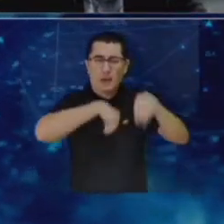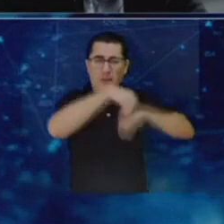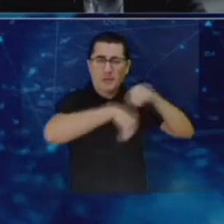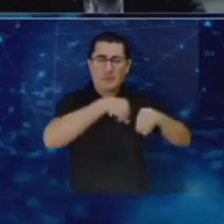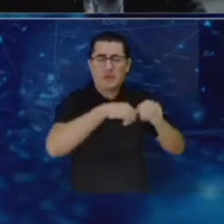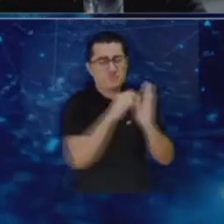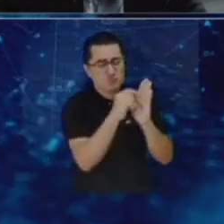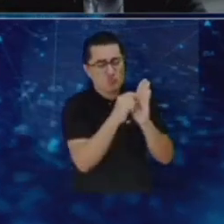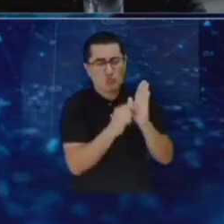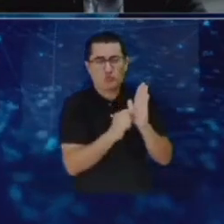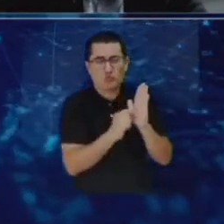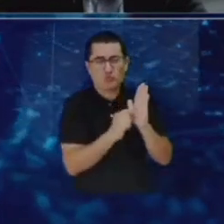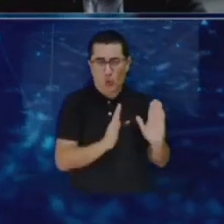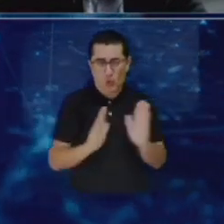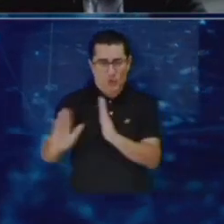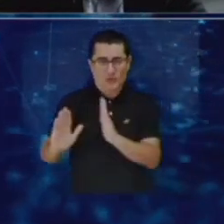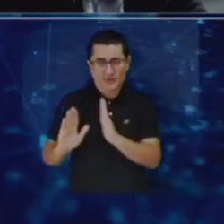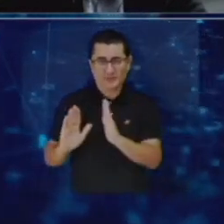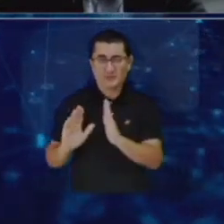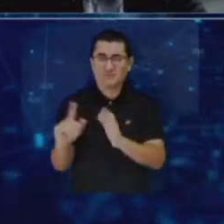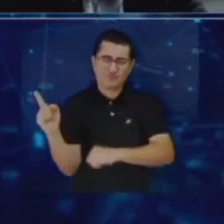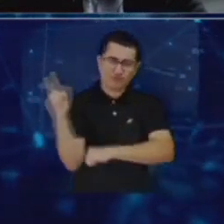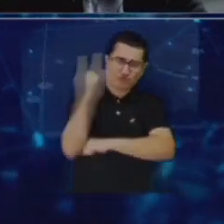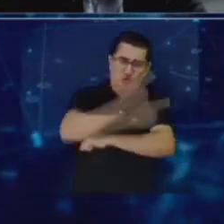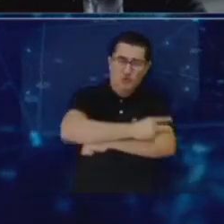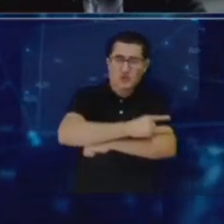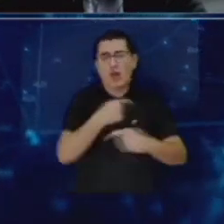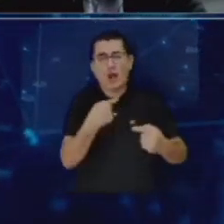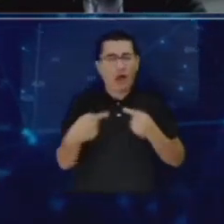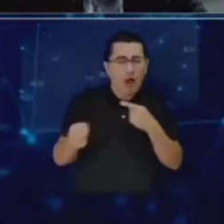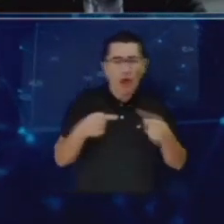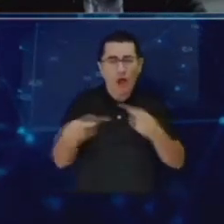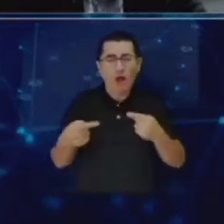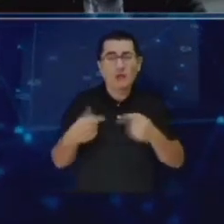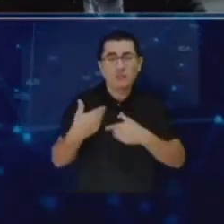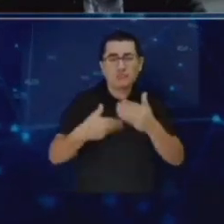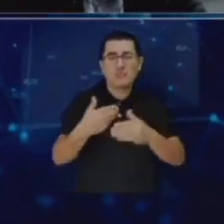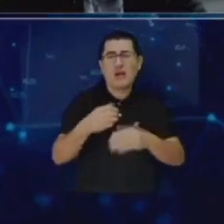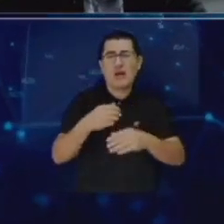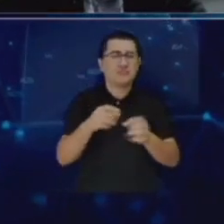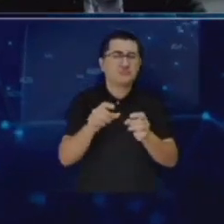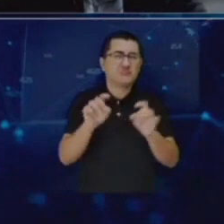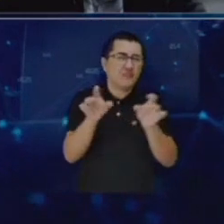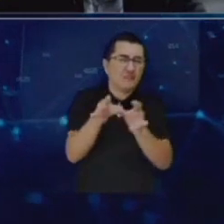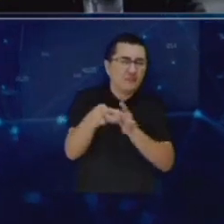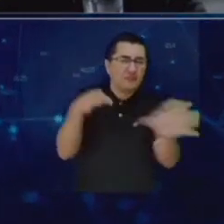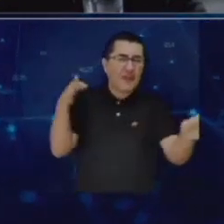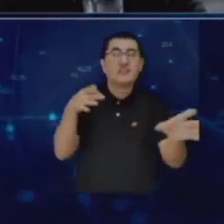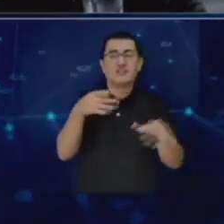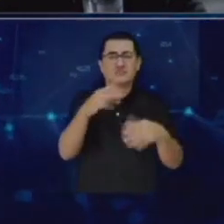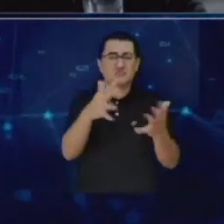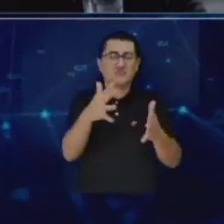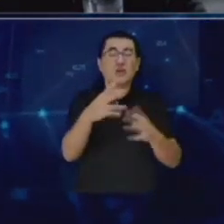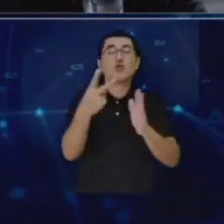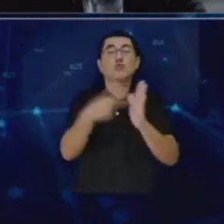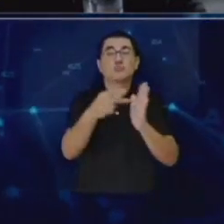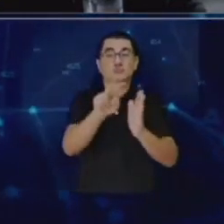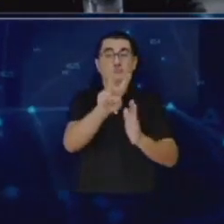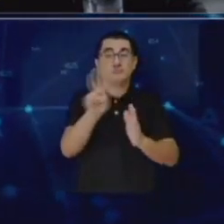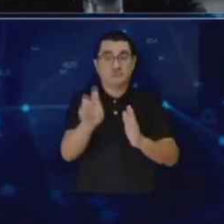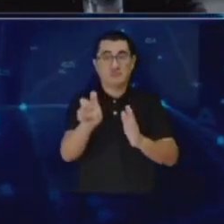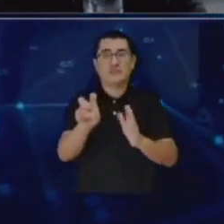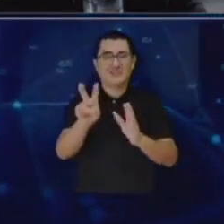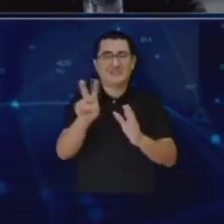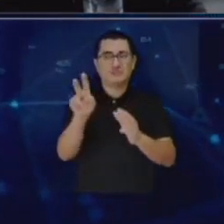orden del día que pudieran discutirse en el 2027 como parte de la conferencia. Por ello es que es